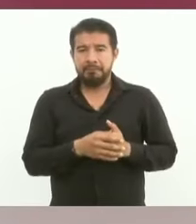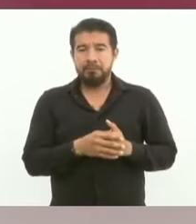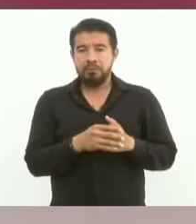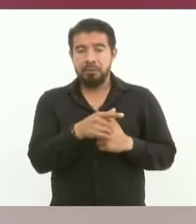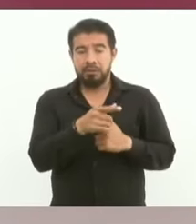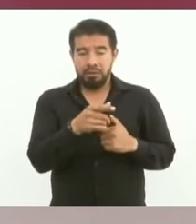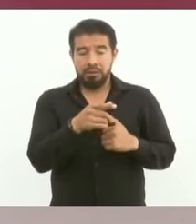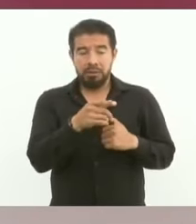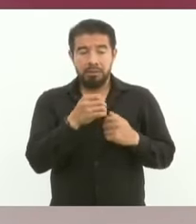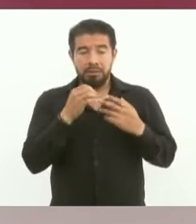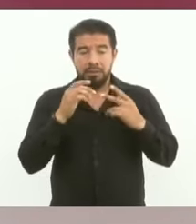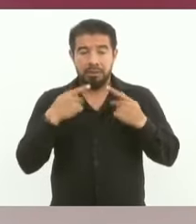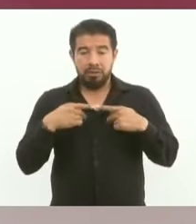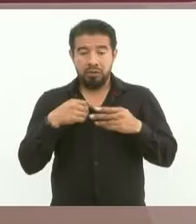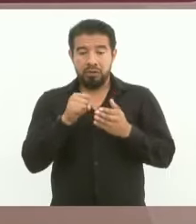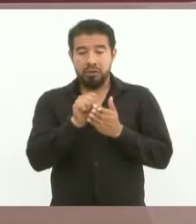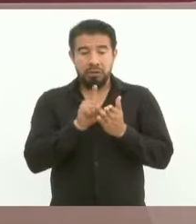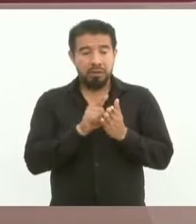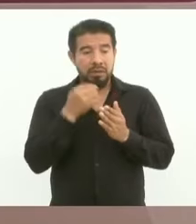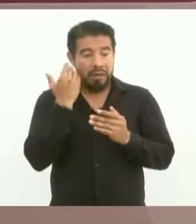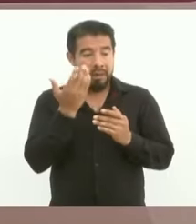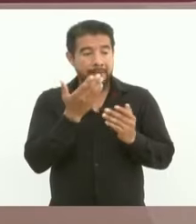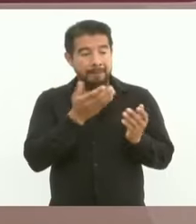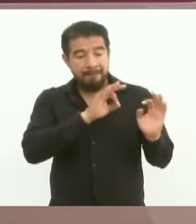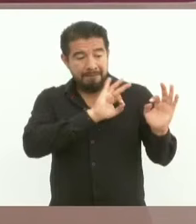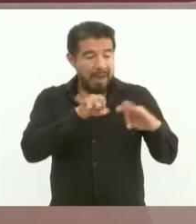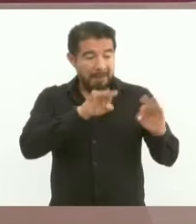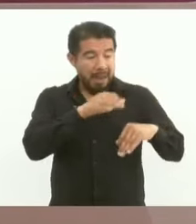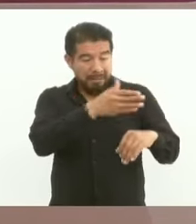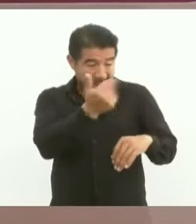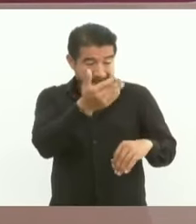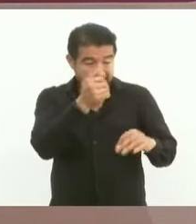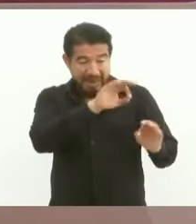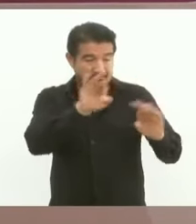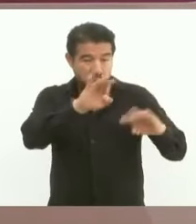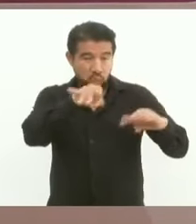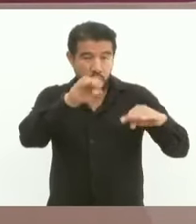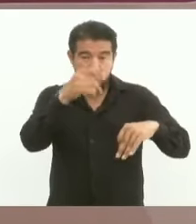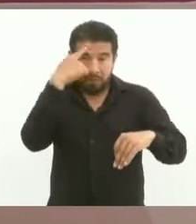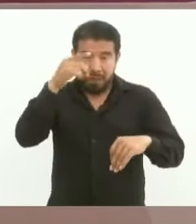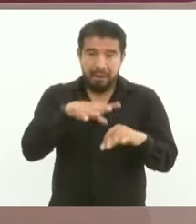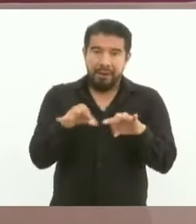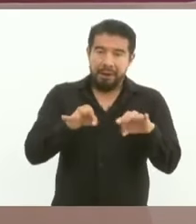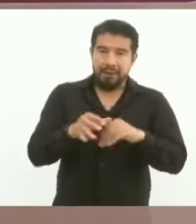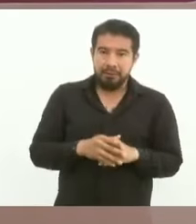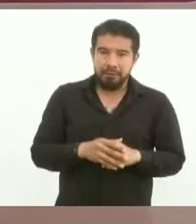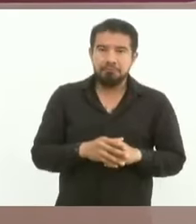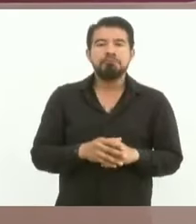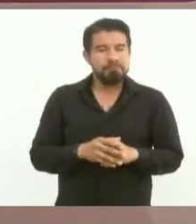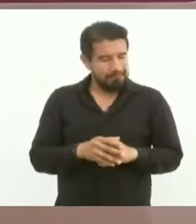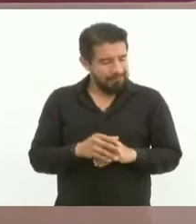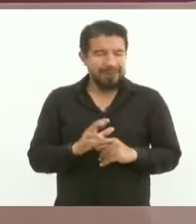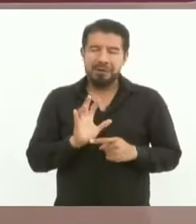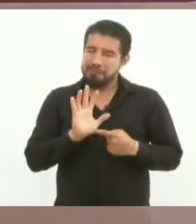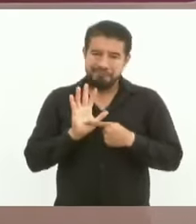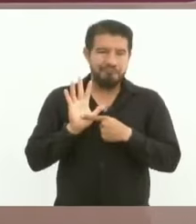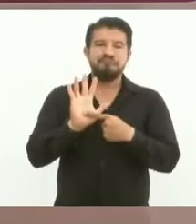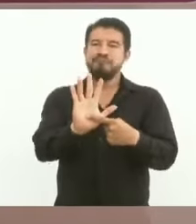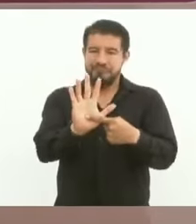solicitud tienen de trabajo. Y esto está probado,